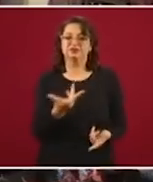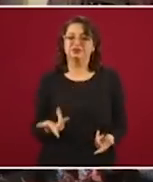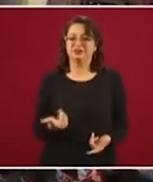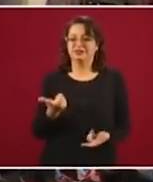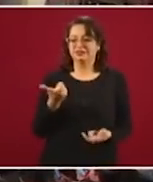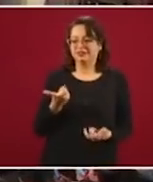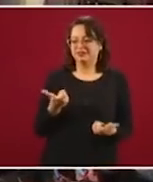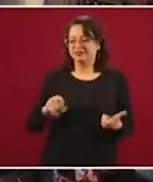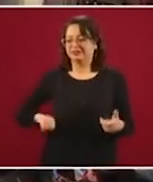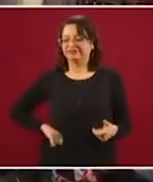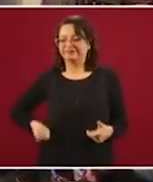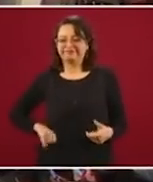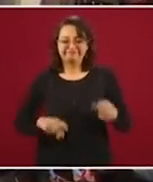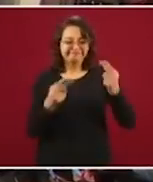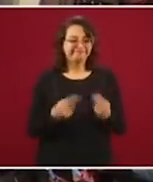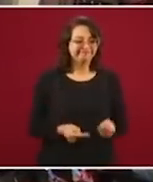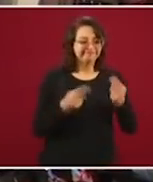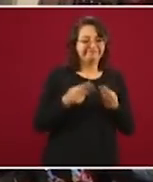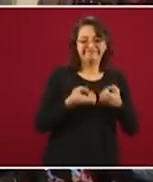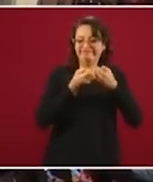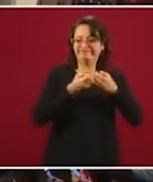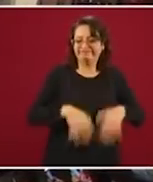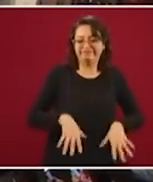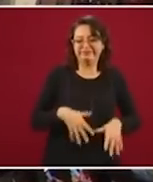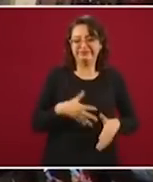de quienes tenían estos negocios.